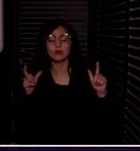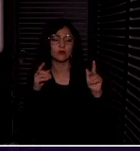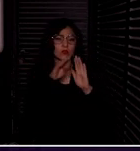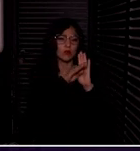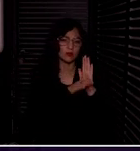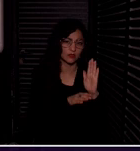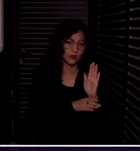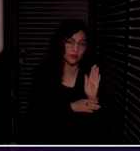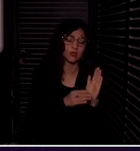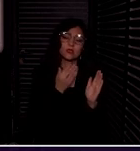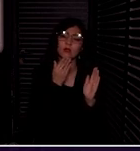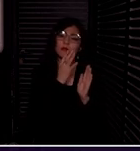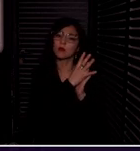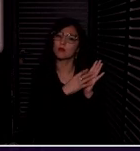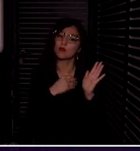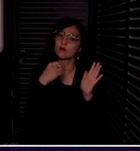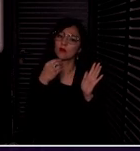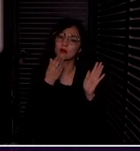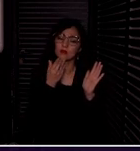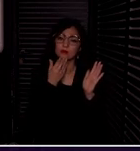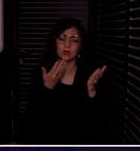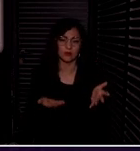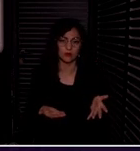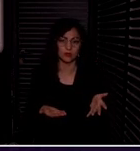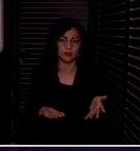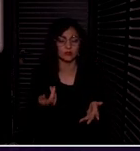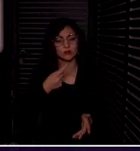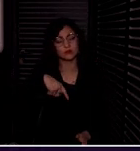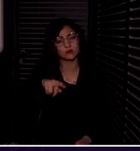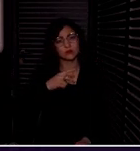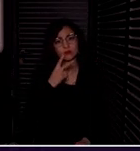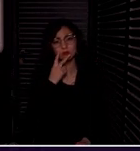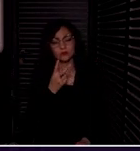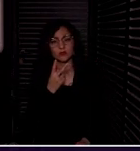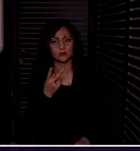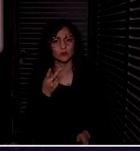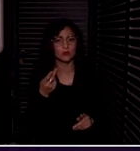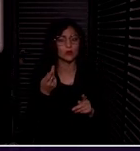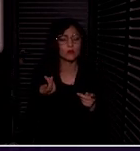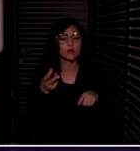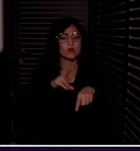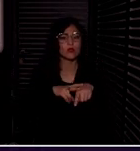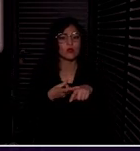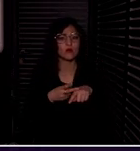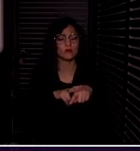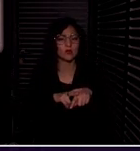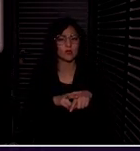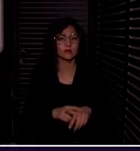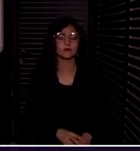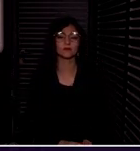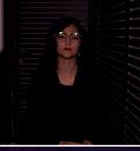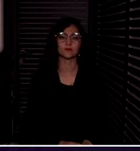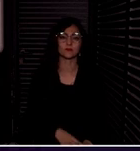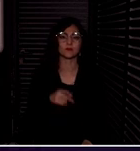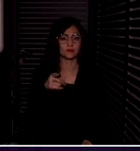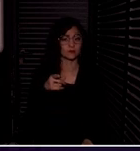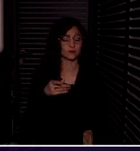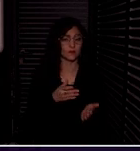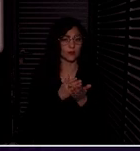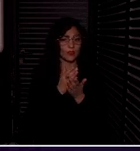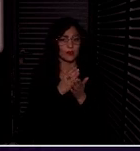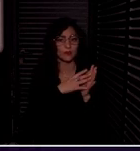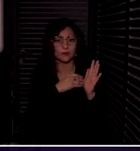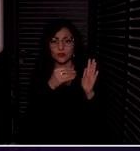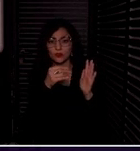si vamos a un modelo de club o publicidad, o un modelo mixto, porque resulta que los grandes operadores empezaron con modelo de club,